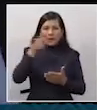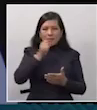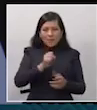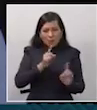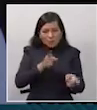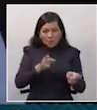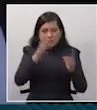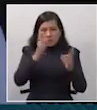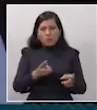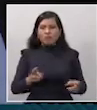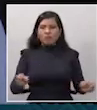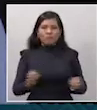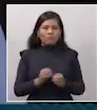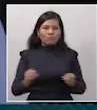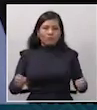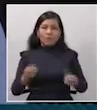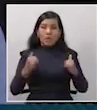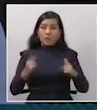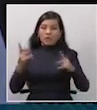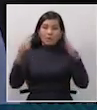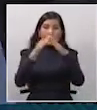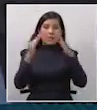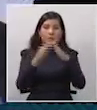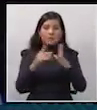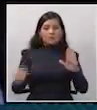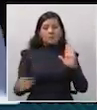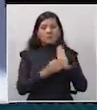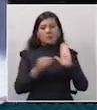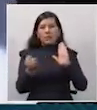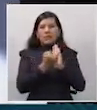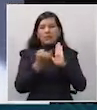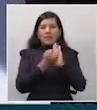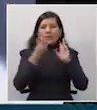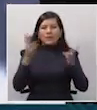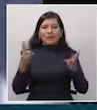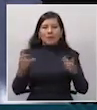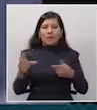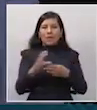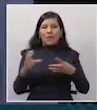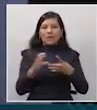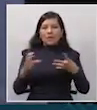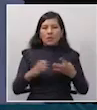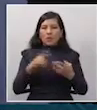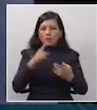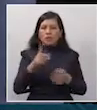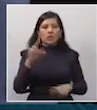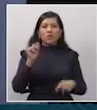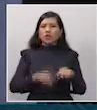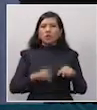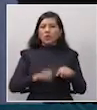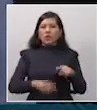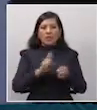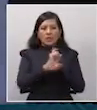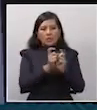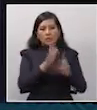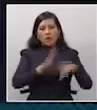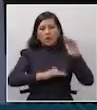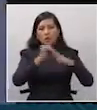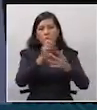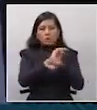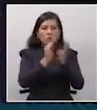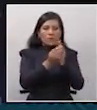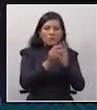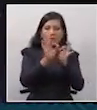del lugar. Esta casa está catalogada dentro de la categoría A, que significa que no puede haber ningún tipo de construcción,